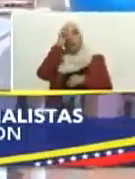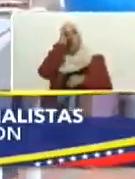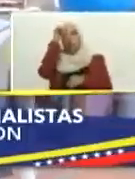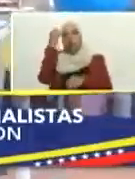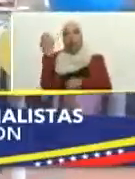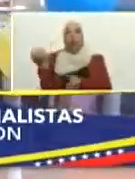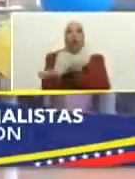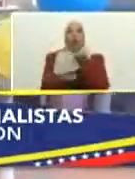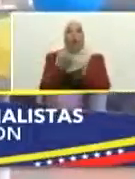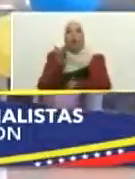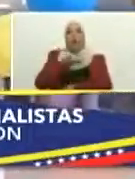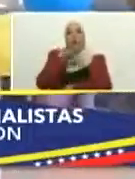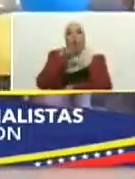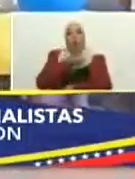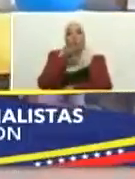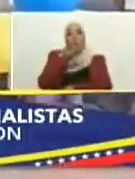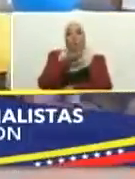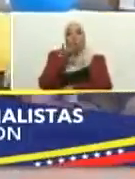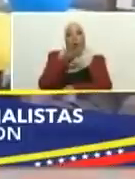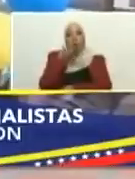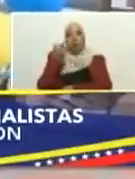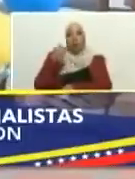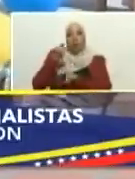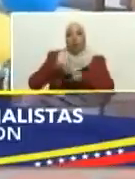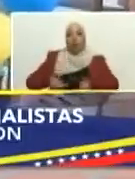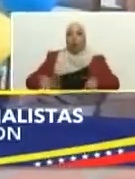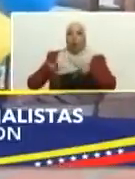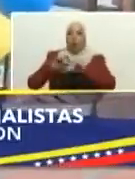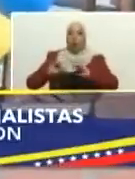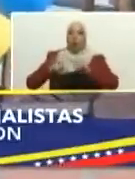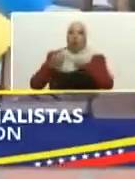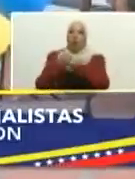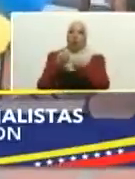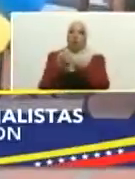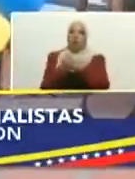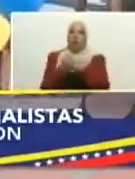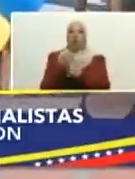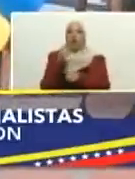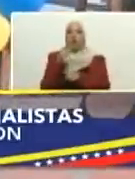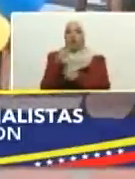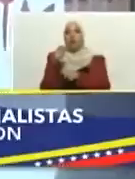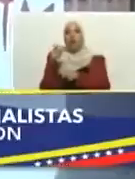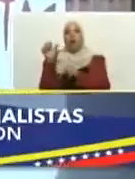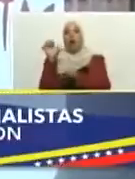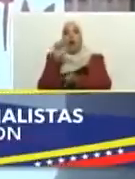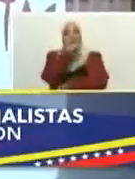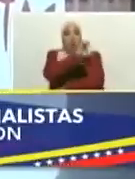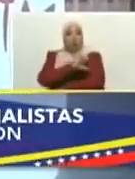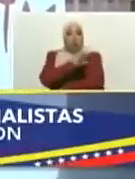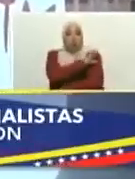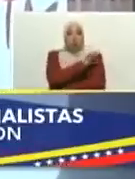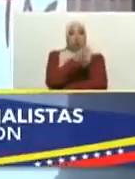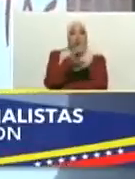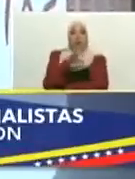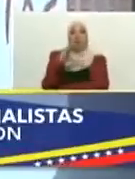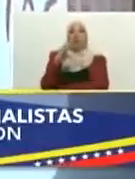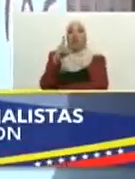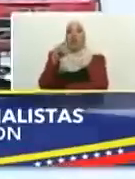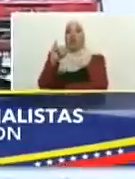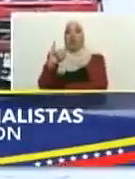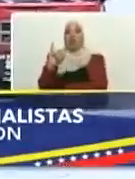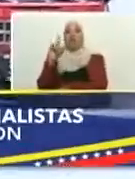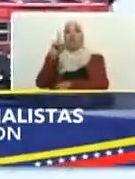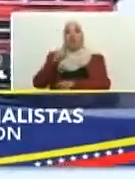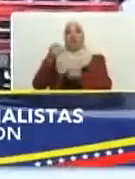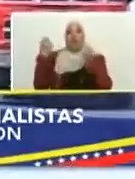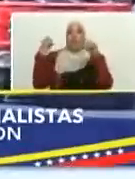sancocho que hacen. En este eje, presidente, esta base de misión tiene al lado un ambulatorio, más adelante un CDI, un SRI.